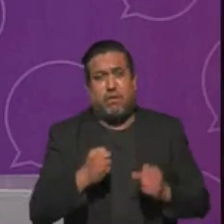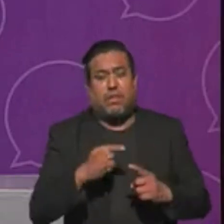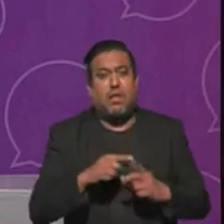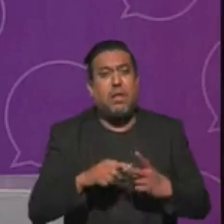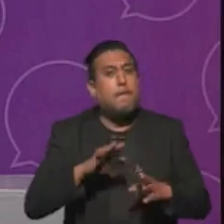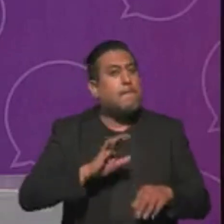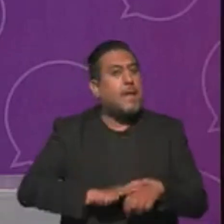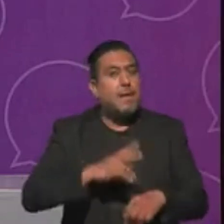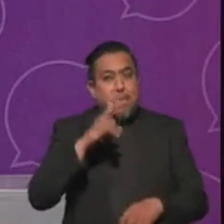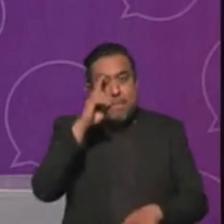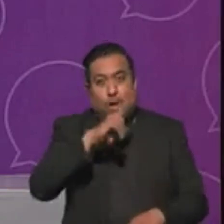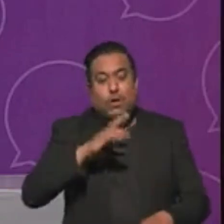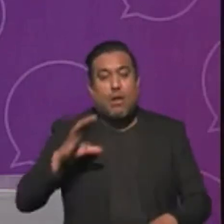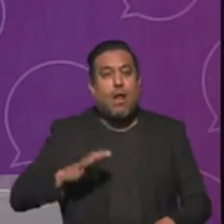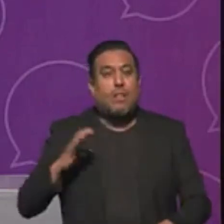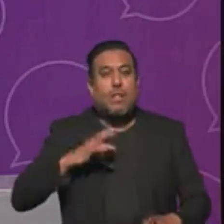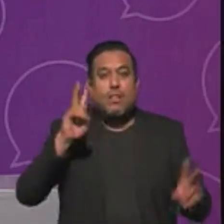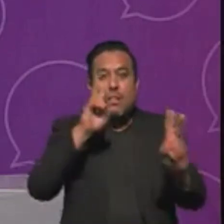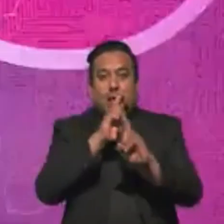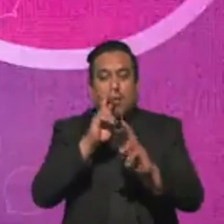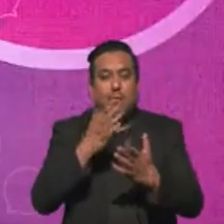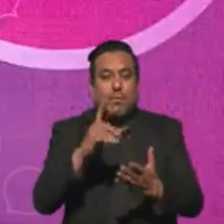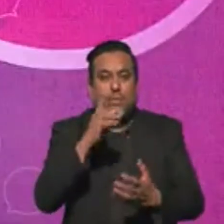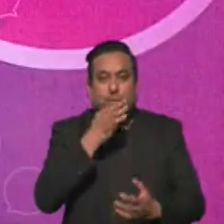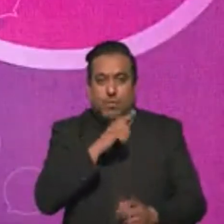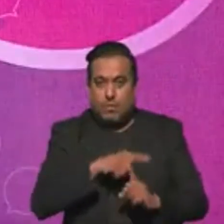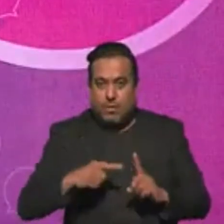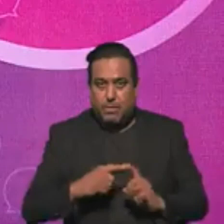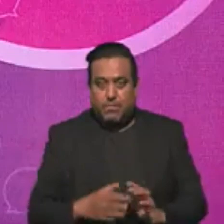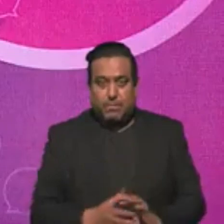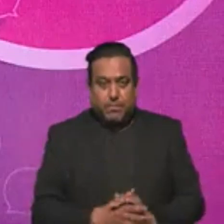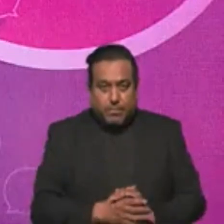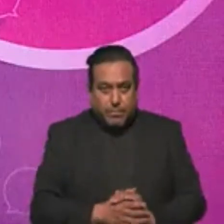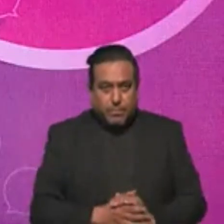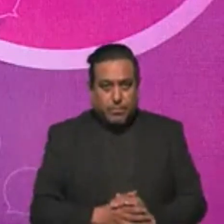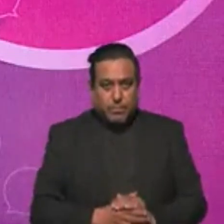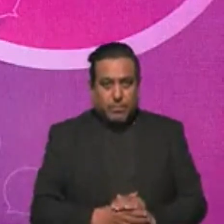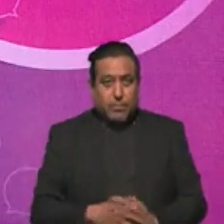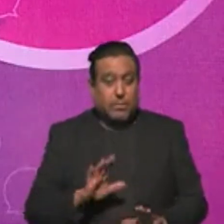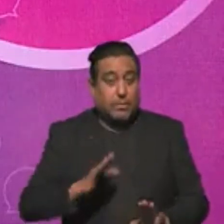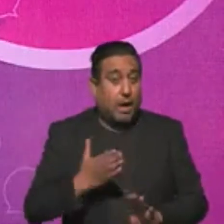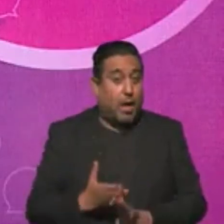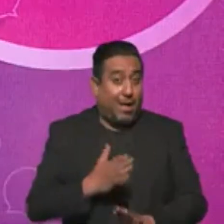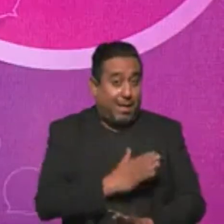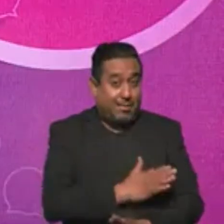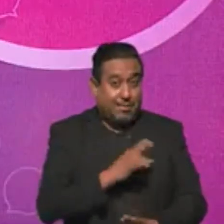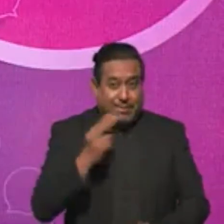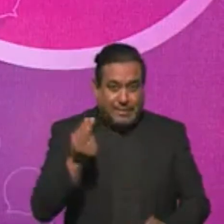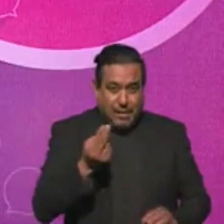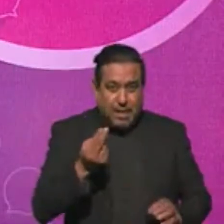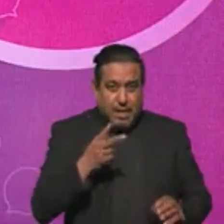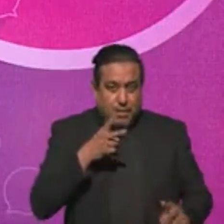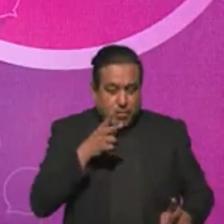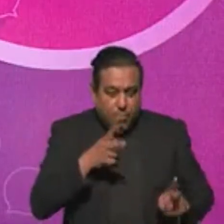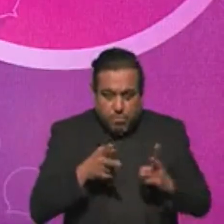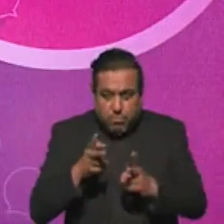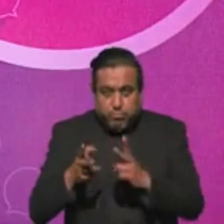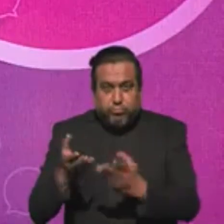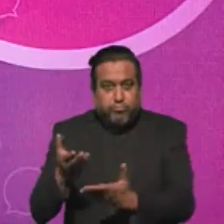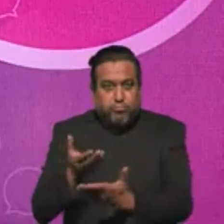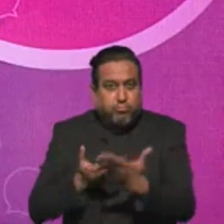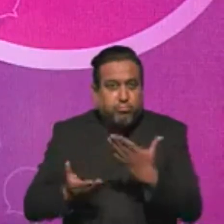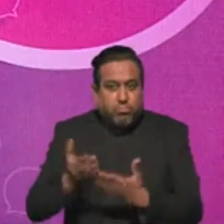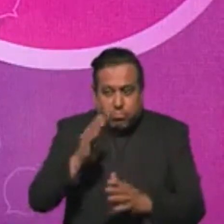mala calidad del aire un minuto y medio candidato primero necesitamos platicar